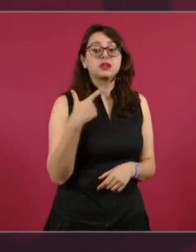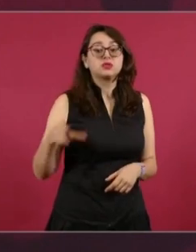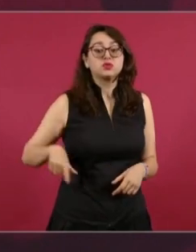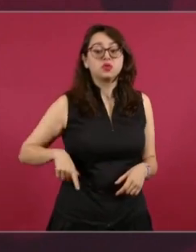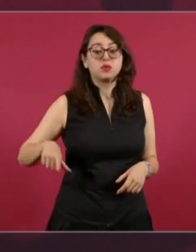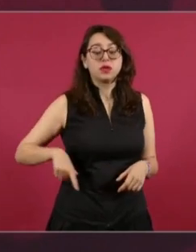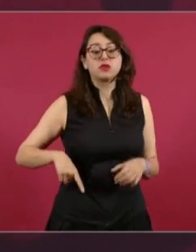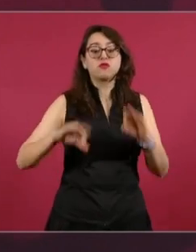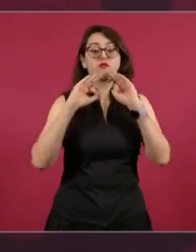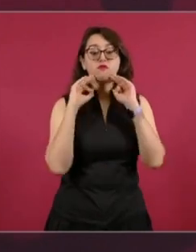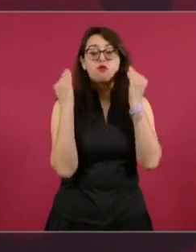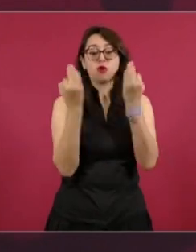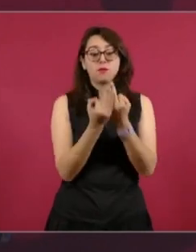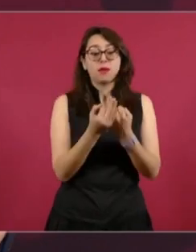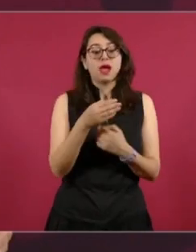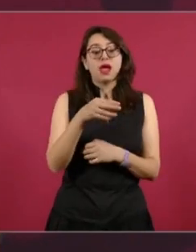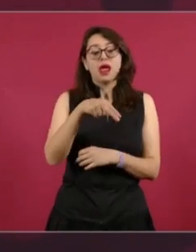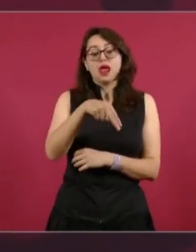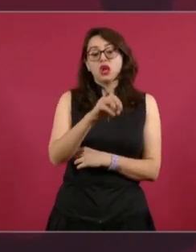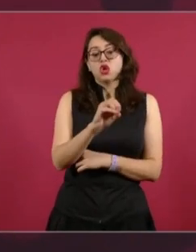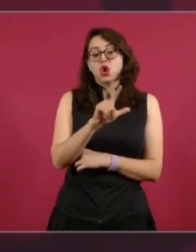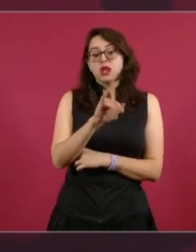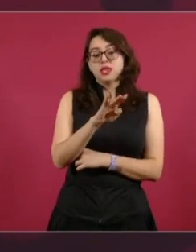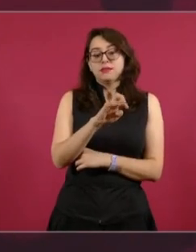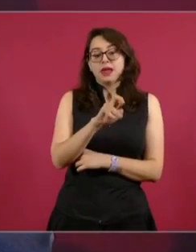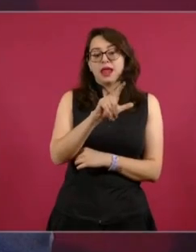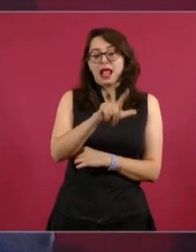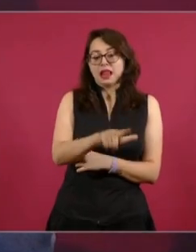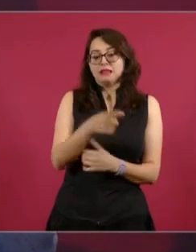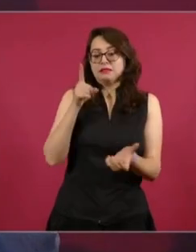se había individualizado.